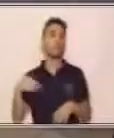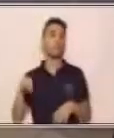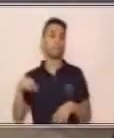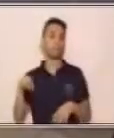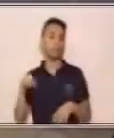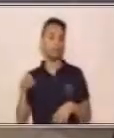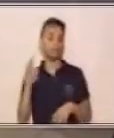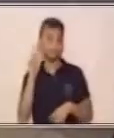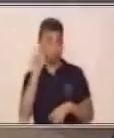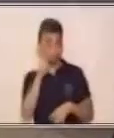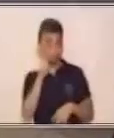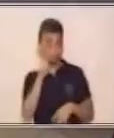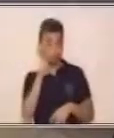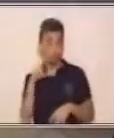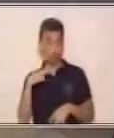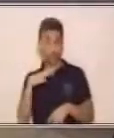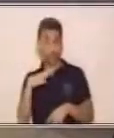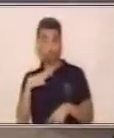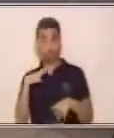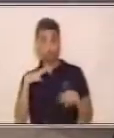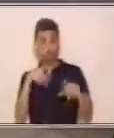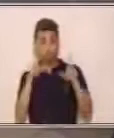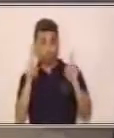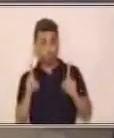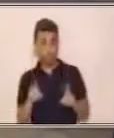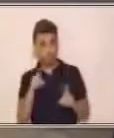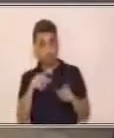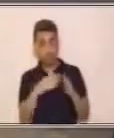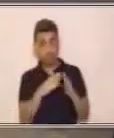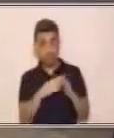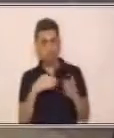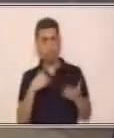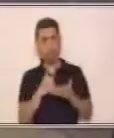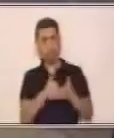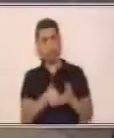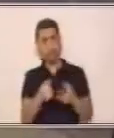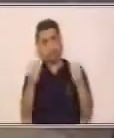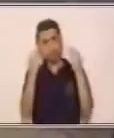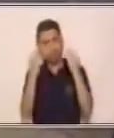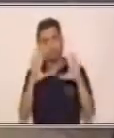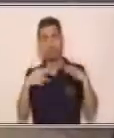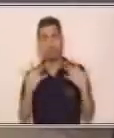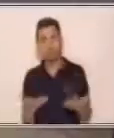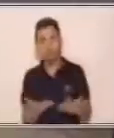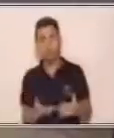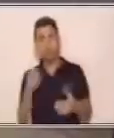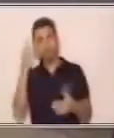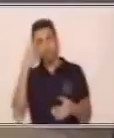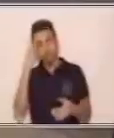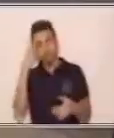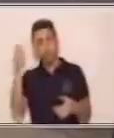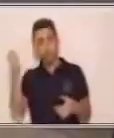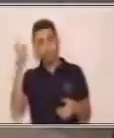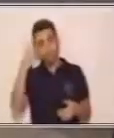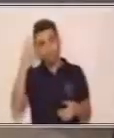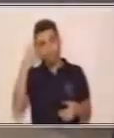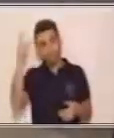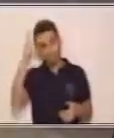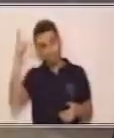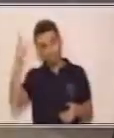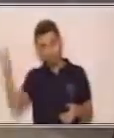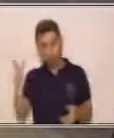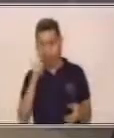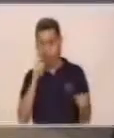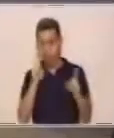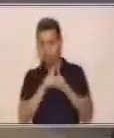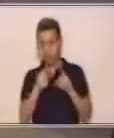este tema le ayudará a ejercitar habilidades y destrezas como la habilidad numérica y el pensamiento lógico.